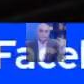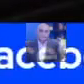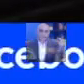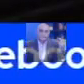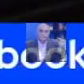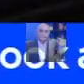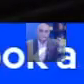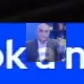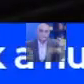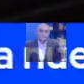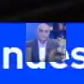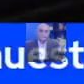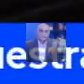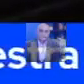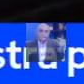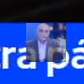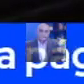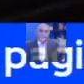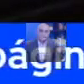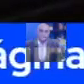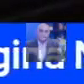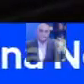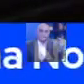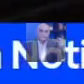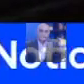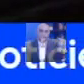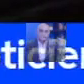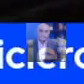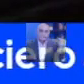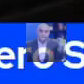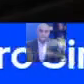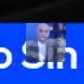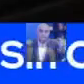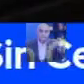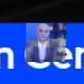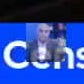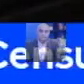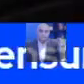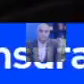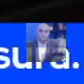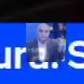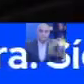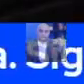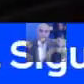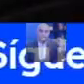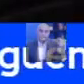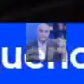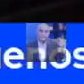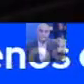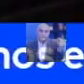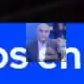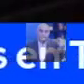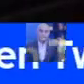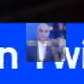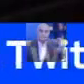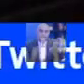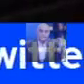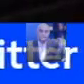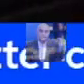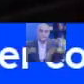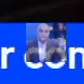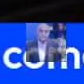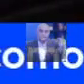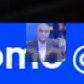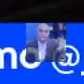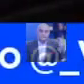dando un paso al frente por encima de prejuicios, encima de estas cargas de racismo que no podemos